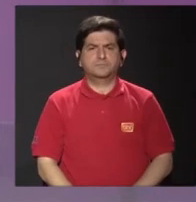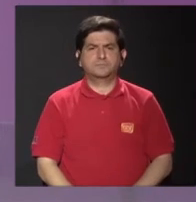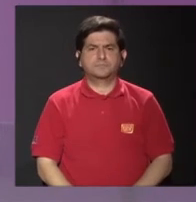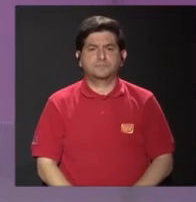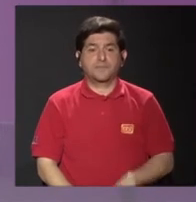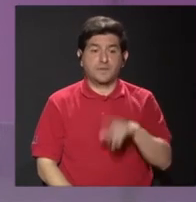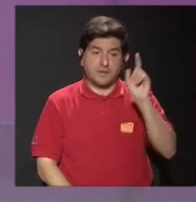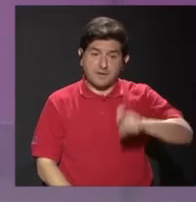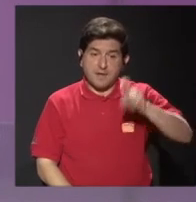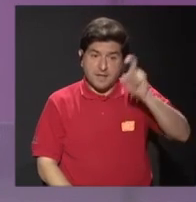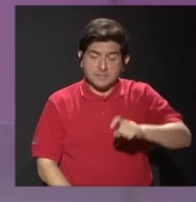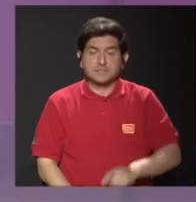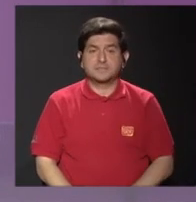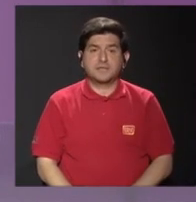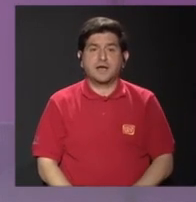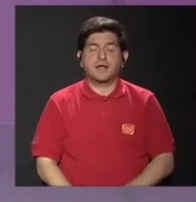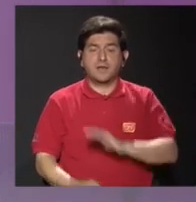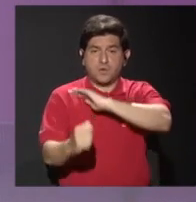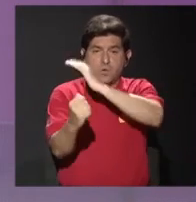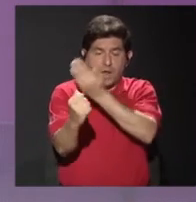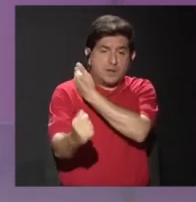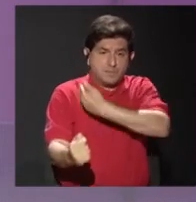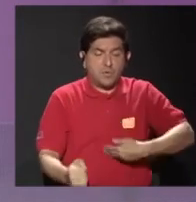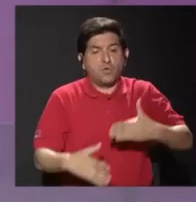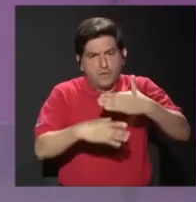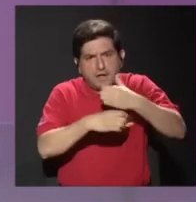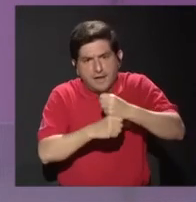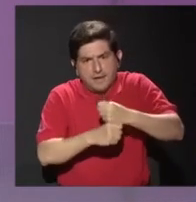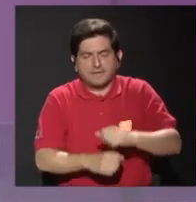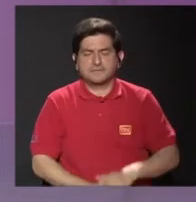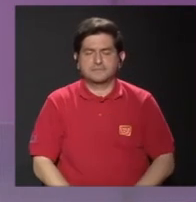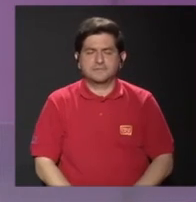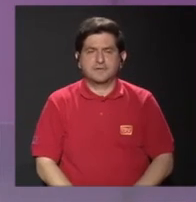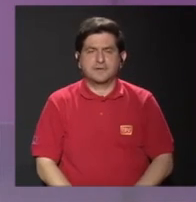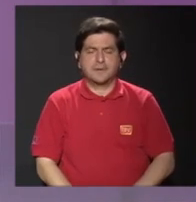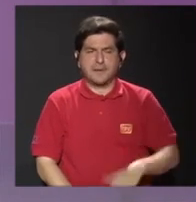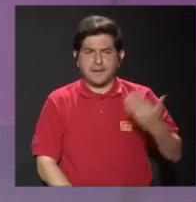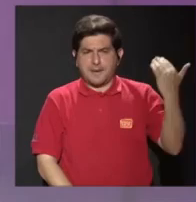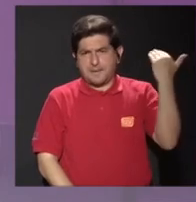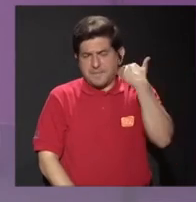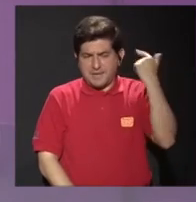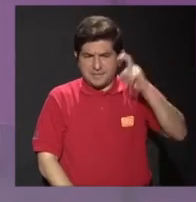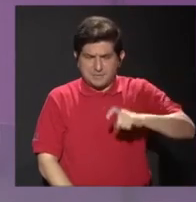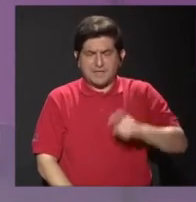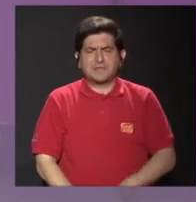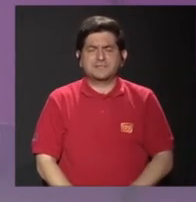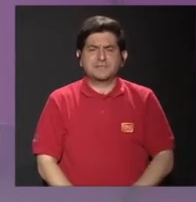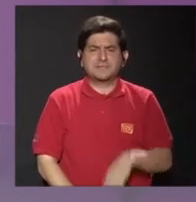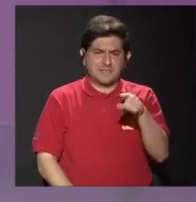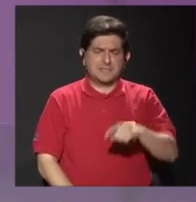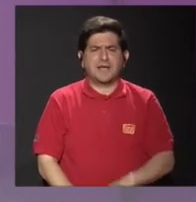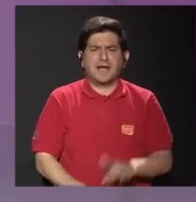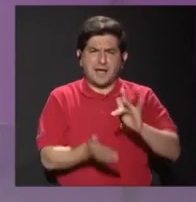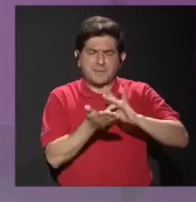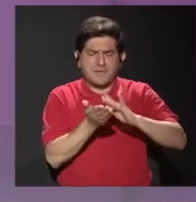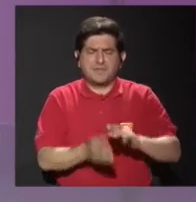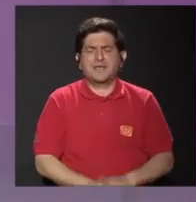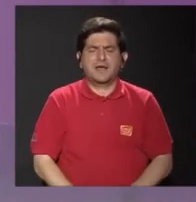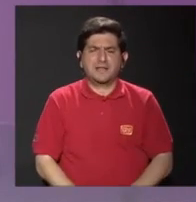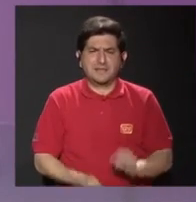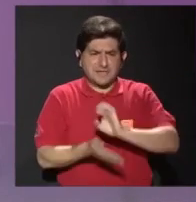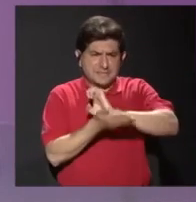tiene que ver con el poder ejecutivo hay que darle a las víctimas antirretrovirales para prevenir